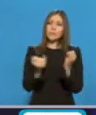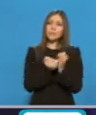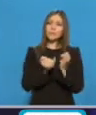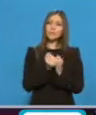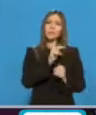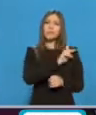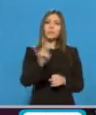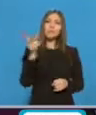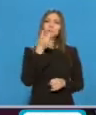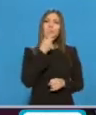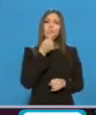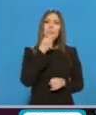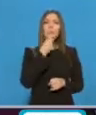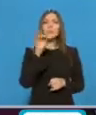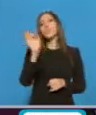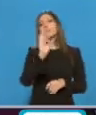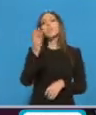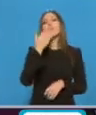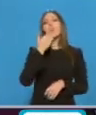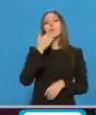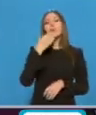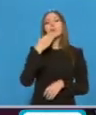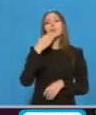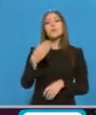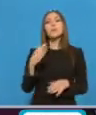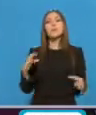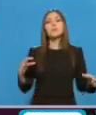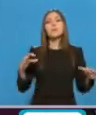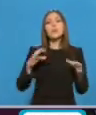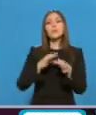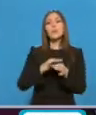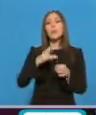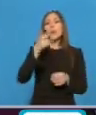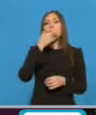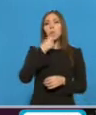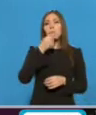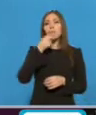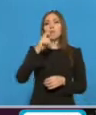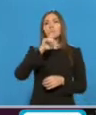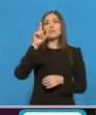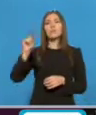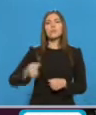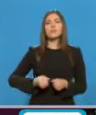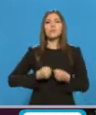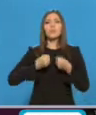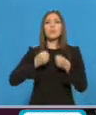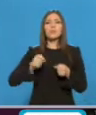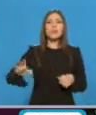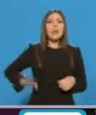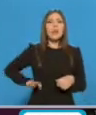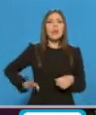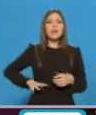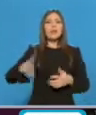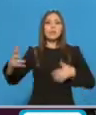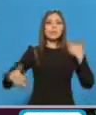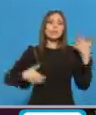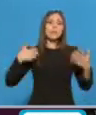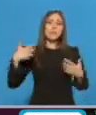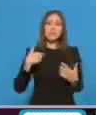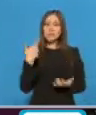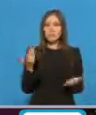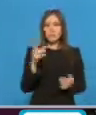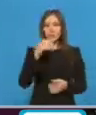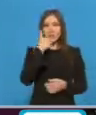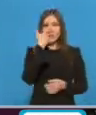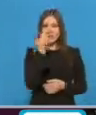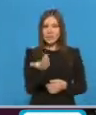los hombres. Si no hay armonía en el bajo vientre de un hombre, viene el carácter irritable. Y no queremos eso.